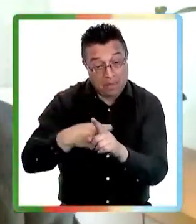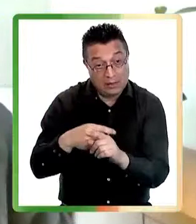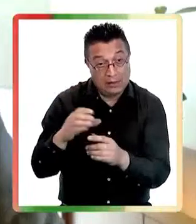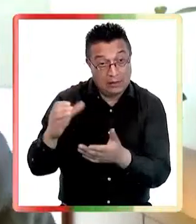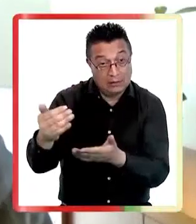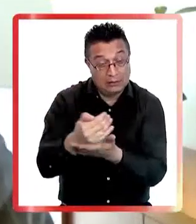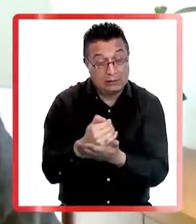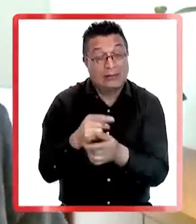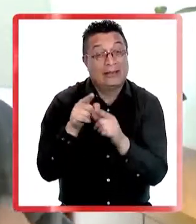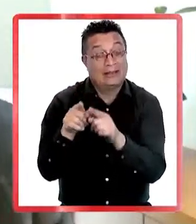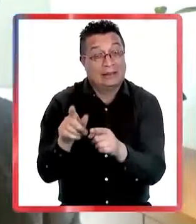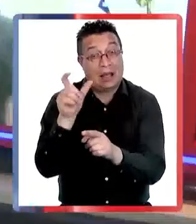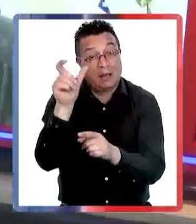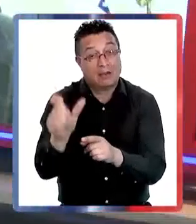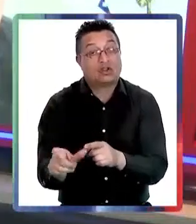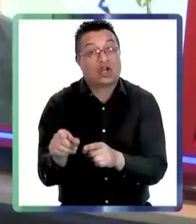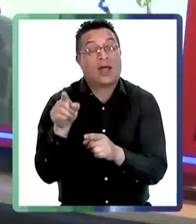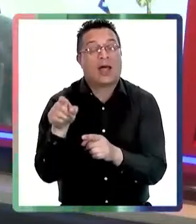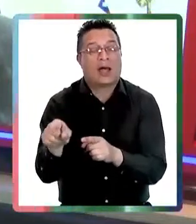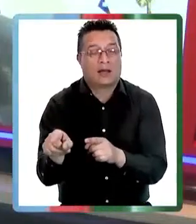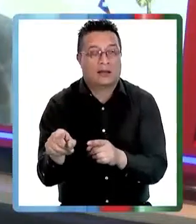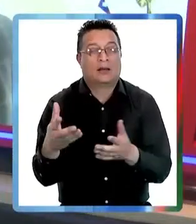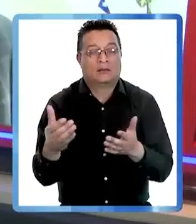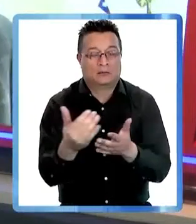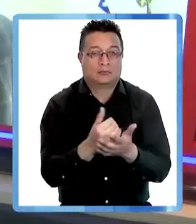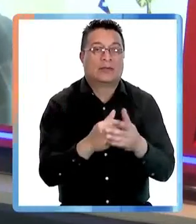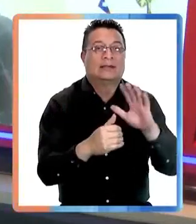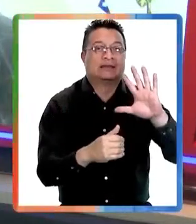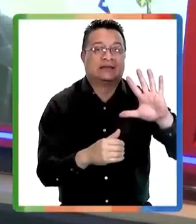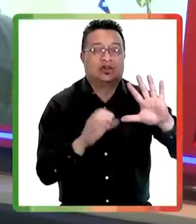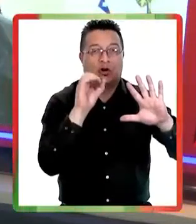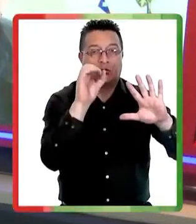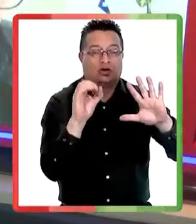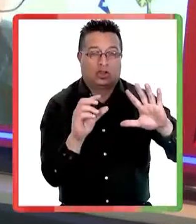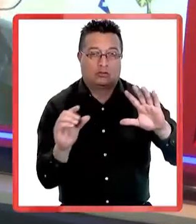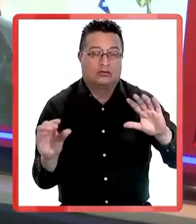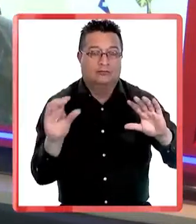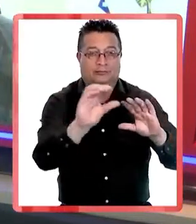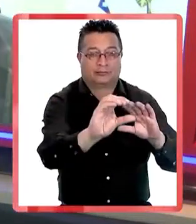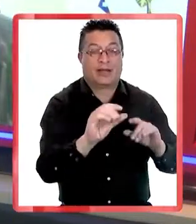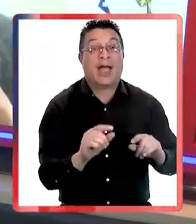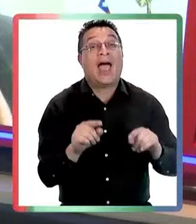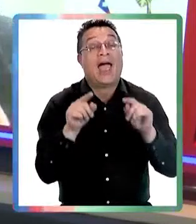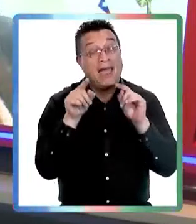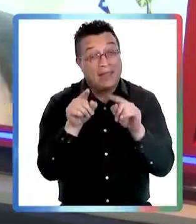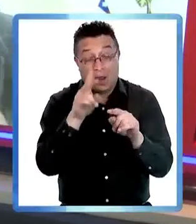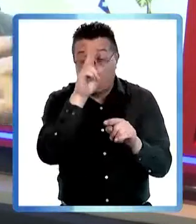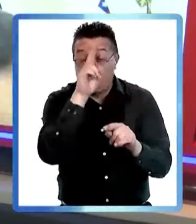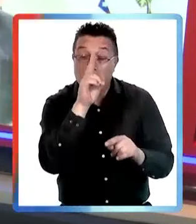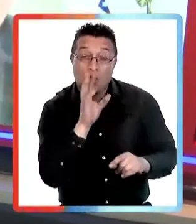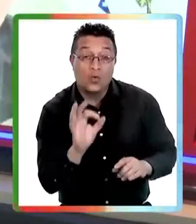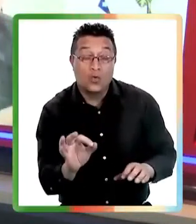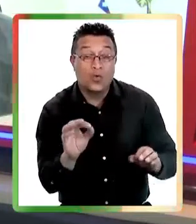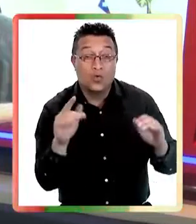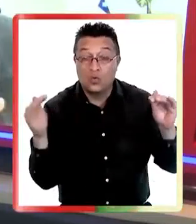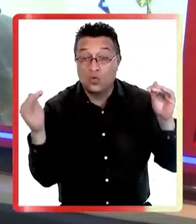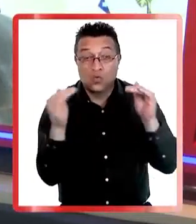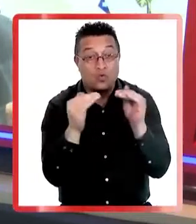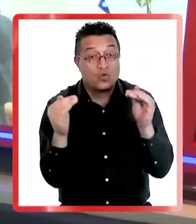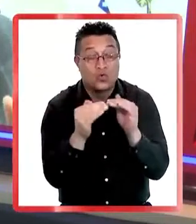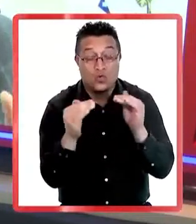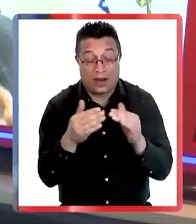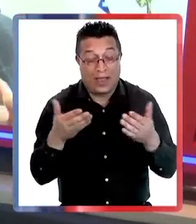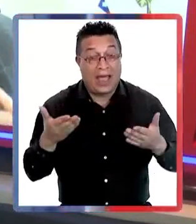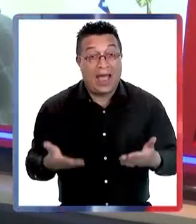mes, a esa persona se le va a registrar un 5%. Entonces, al igual como ocurre en